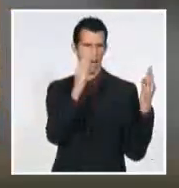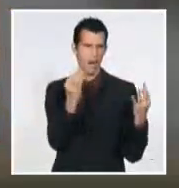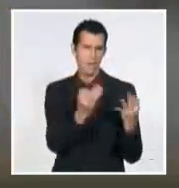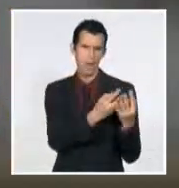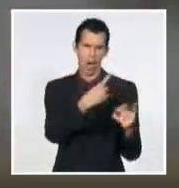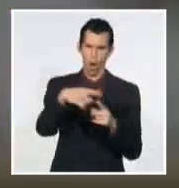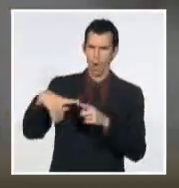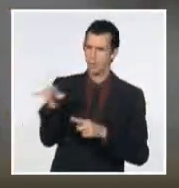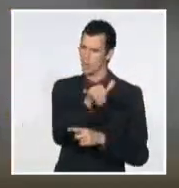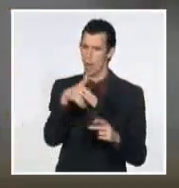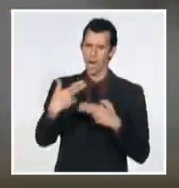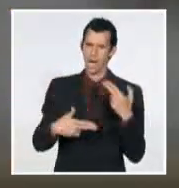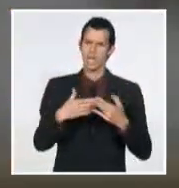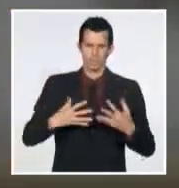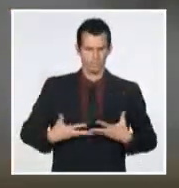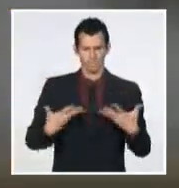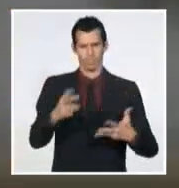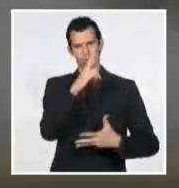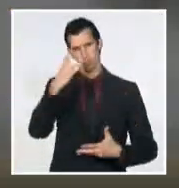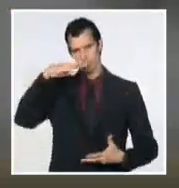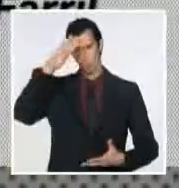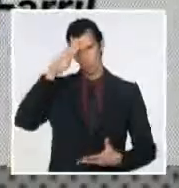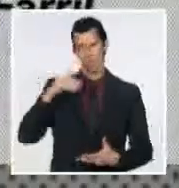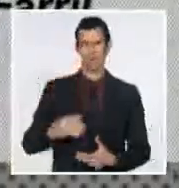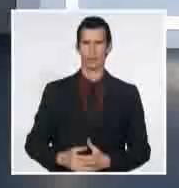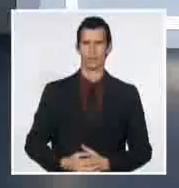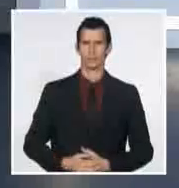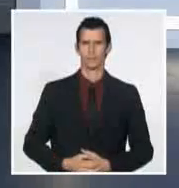se consagró enteramente a la revolución.